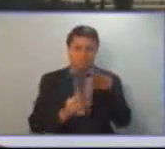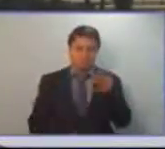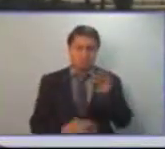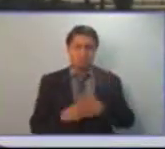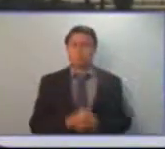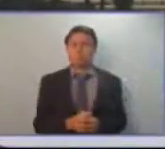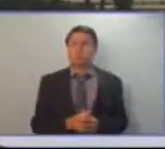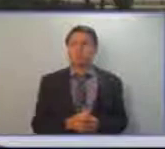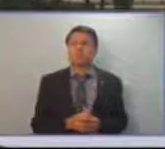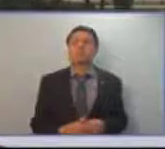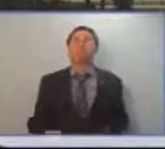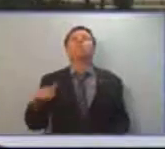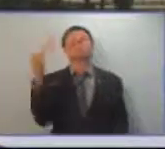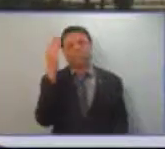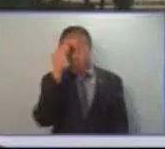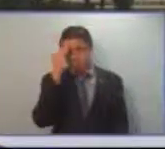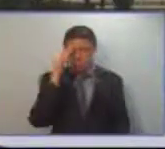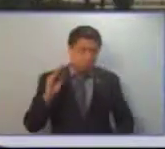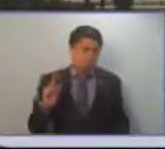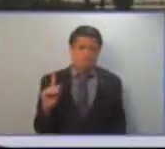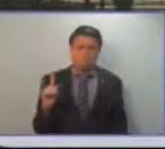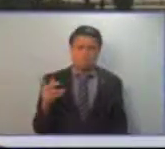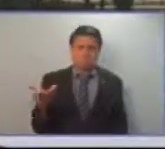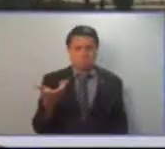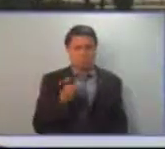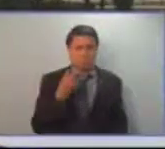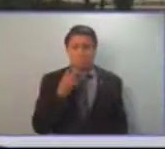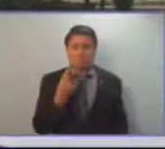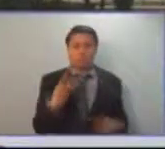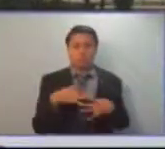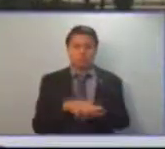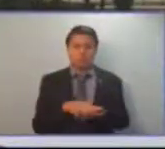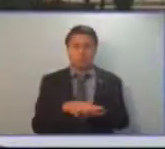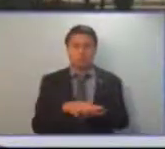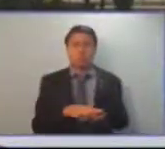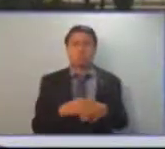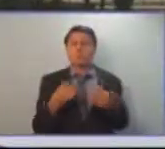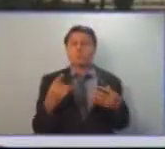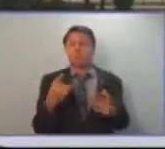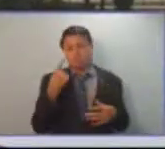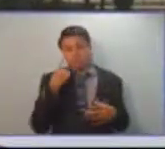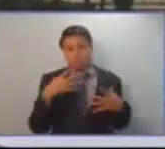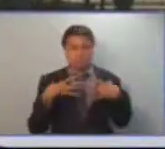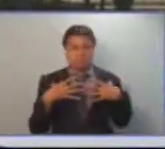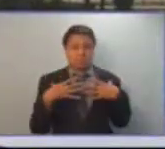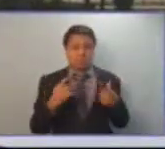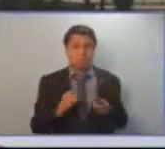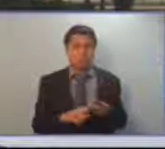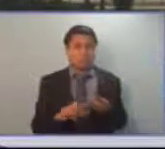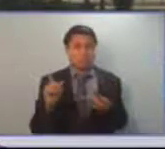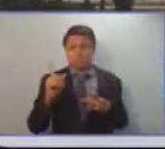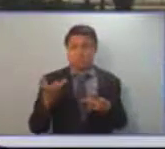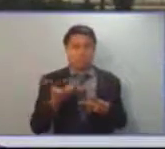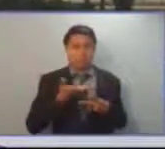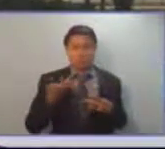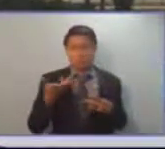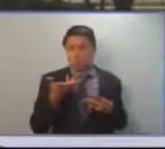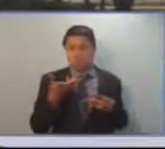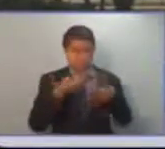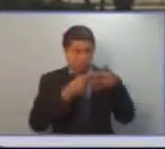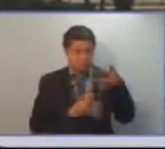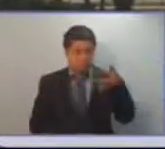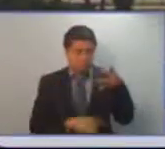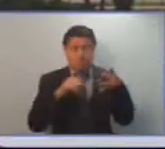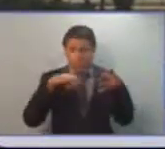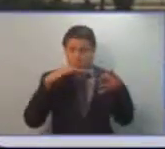registro. Sabemos que no todos los que están inscritos están vivos, que no todos están en el